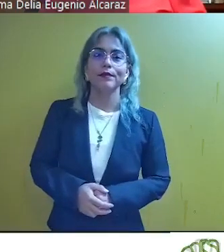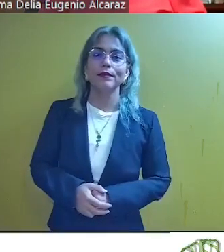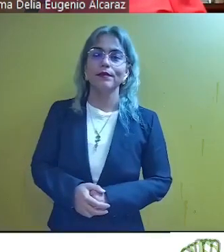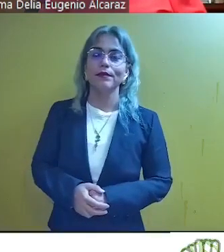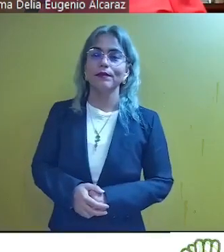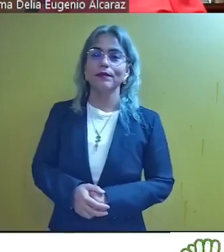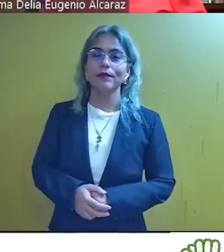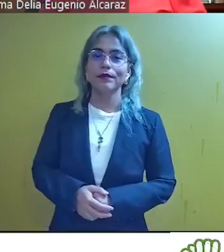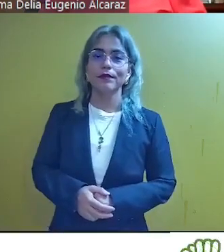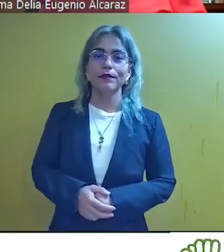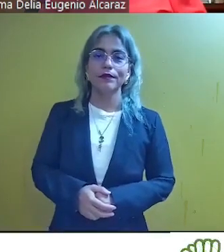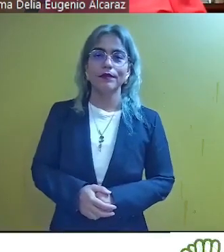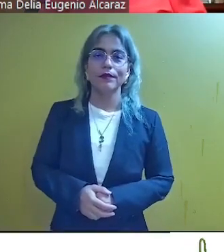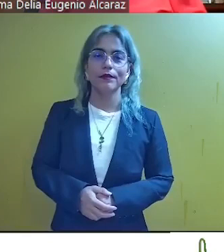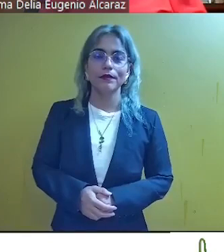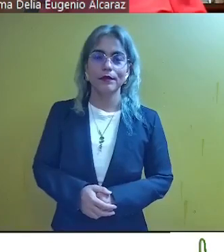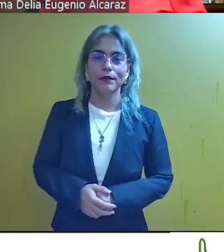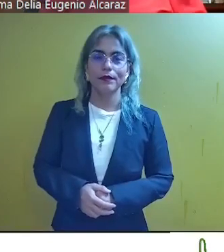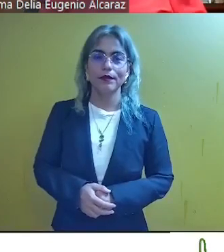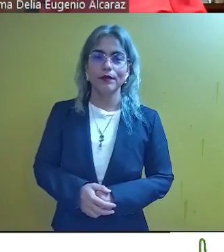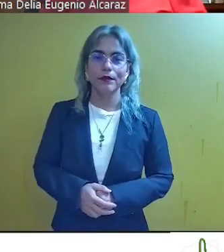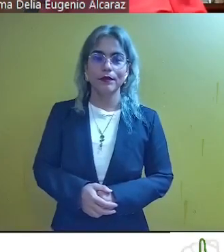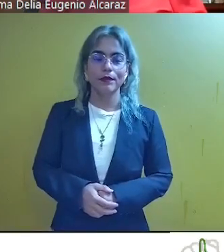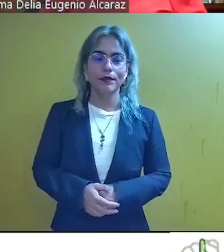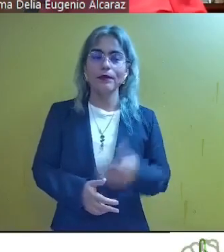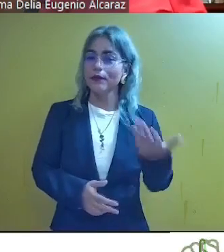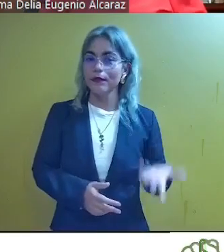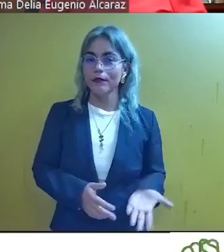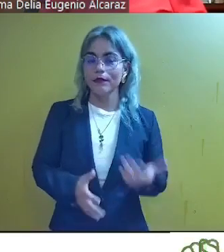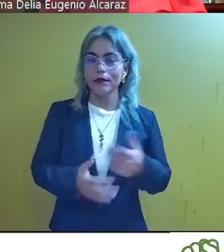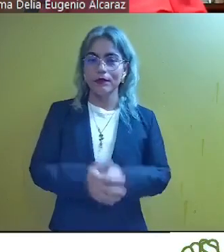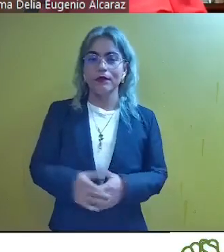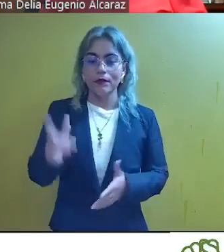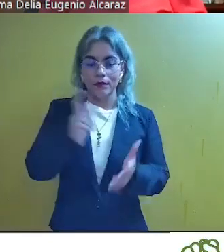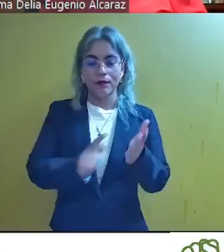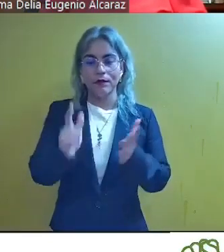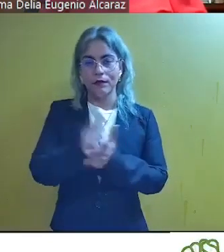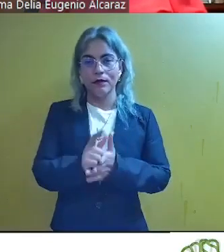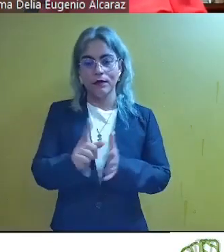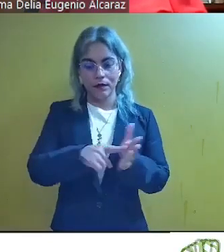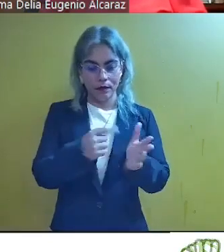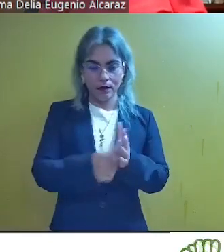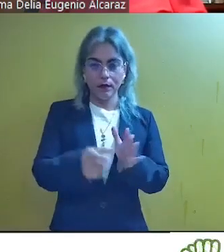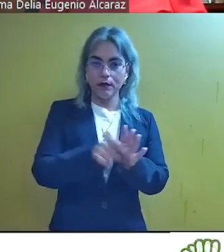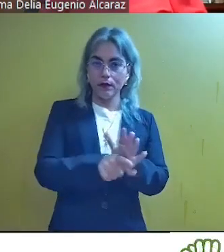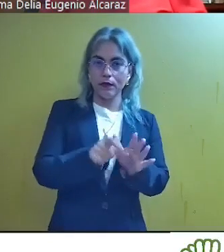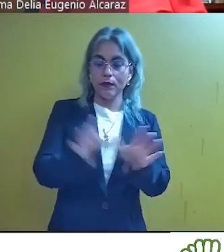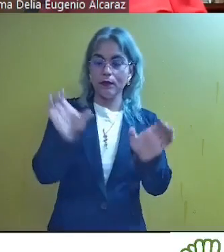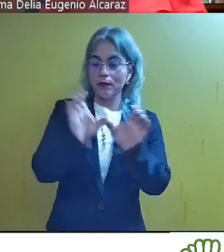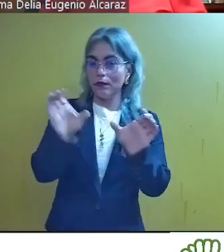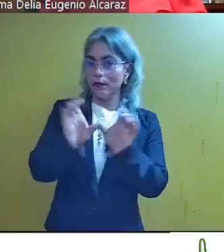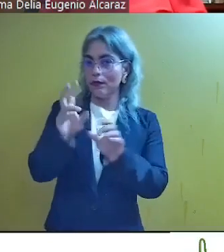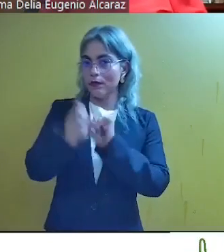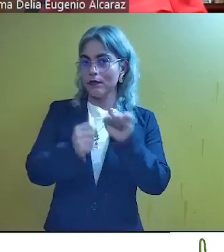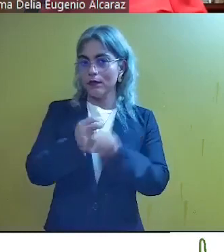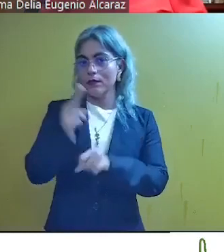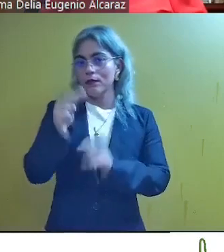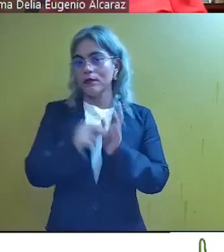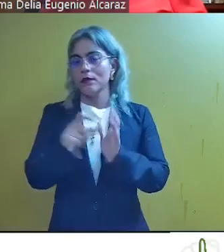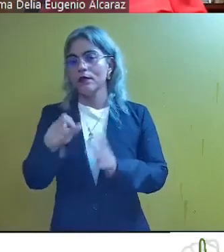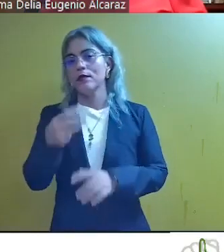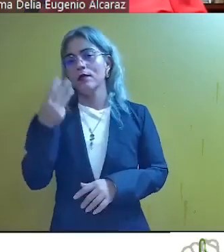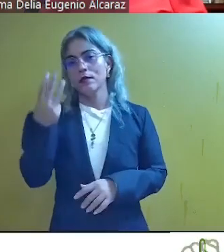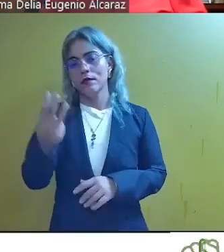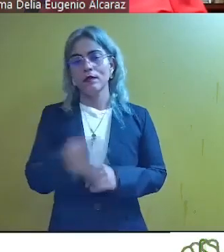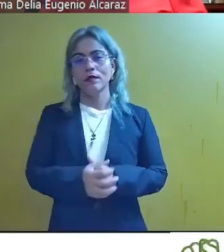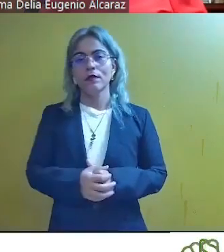Esto porque la causa de inelegibilidad aludida por la actora no se encuentra contemplada en la ley electoral o la convocatoria en que la ciudadana actora participó, y